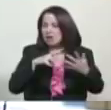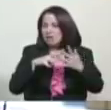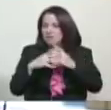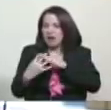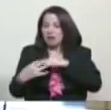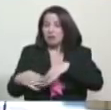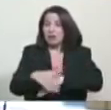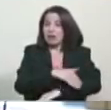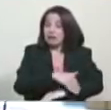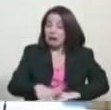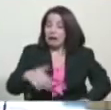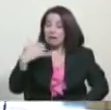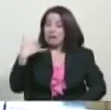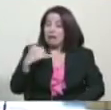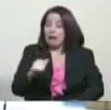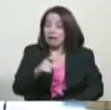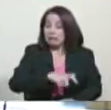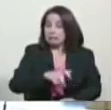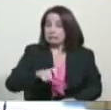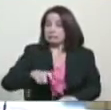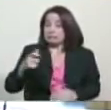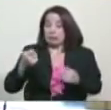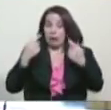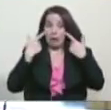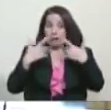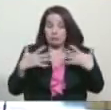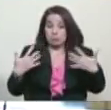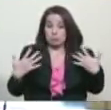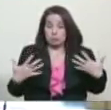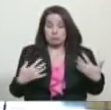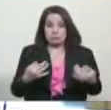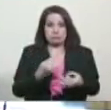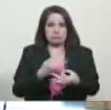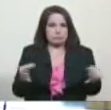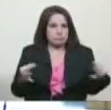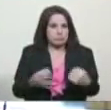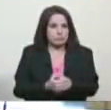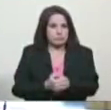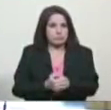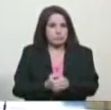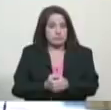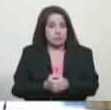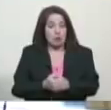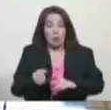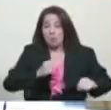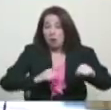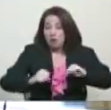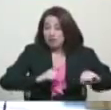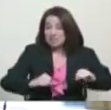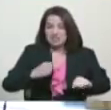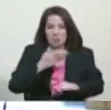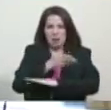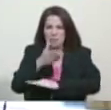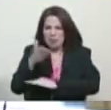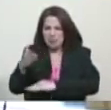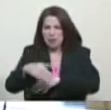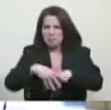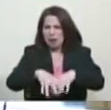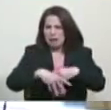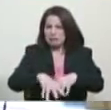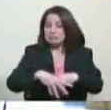calles. Impresionante esa oportunidad. La capacidad de movilización que tiene nuestro